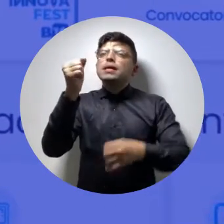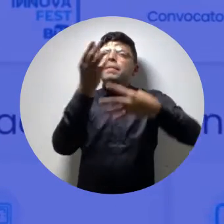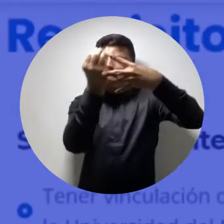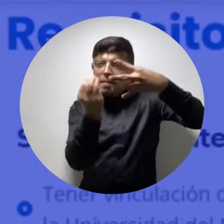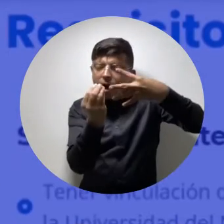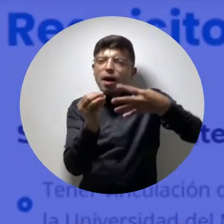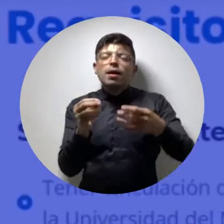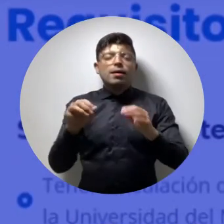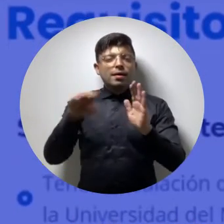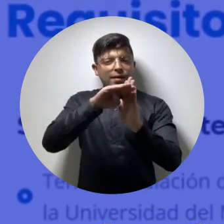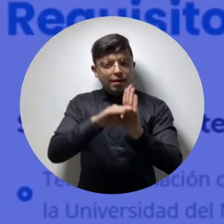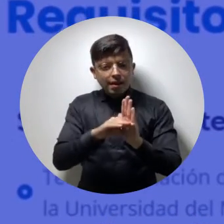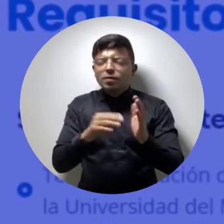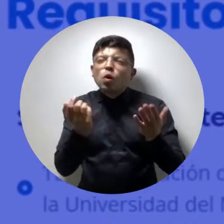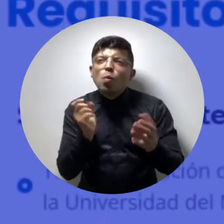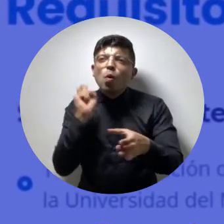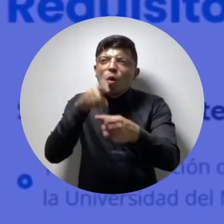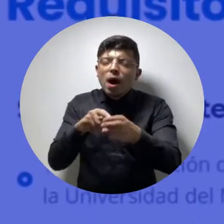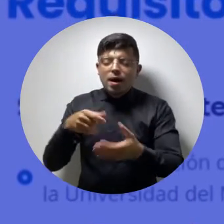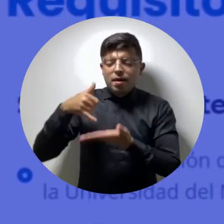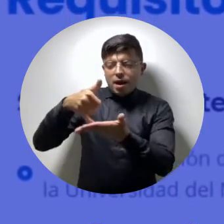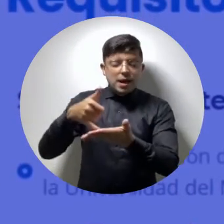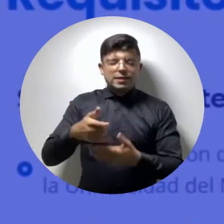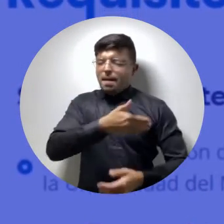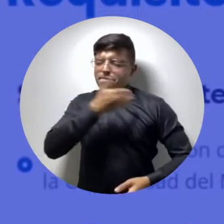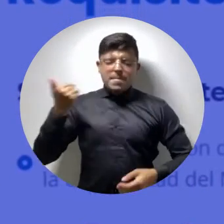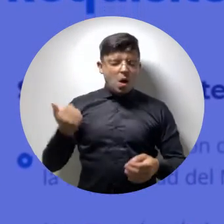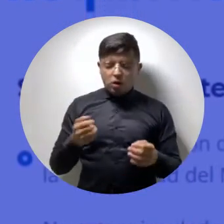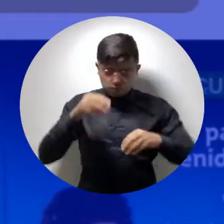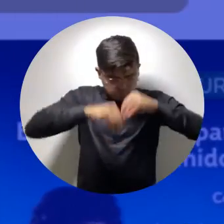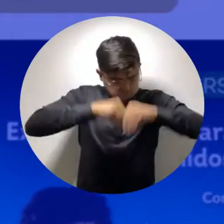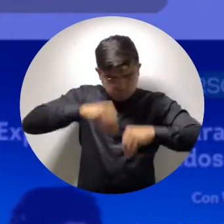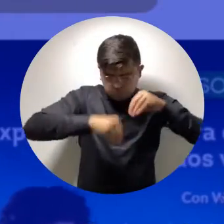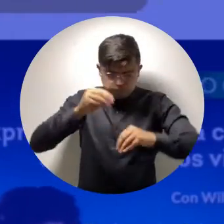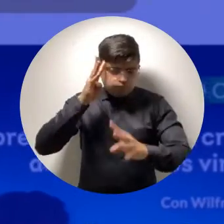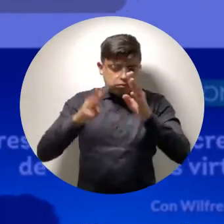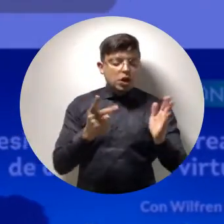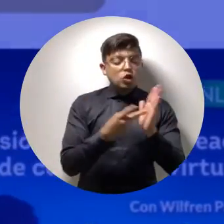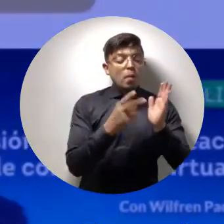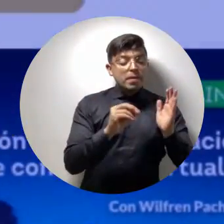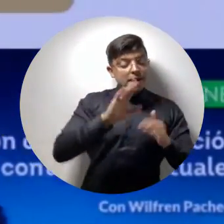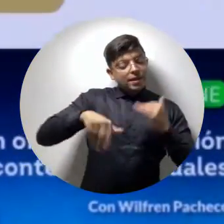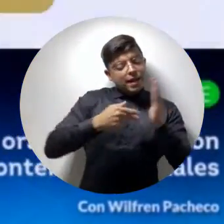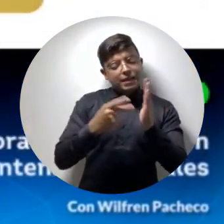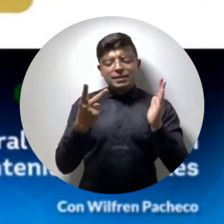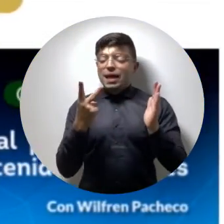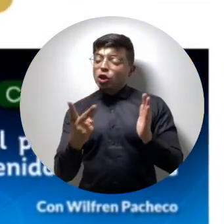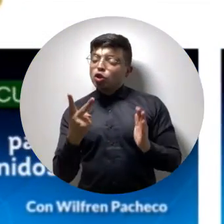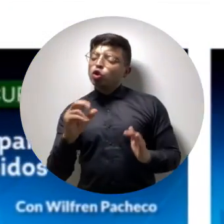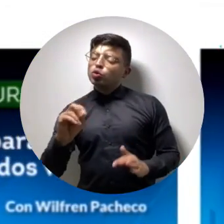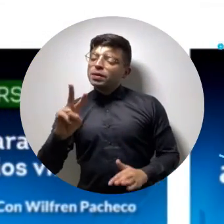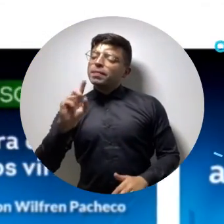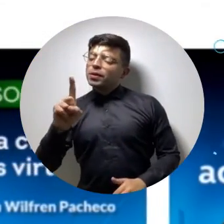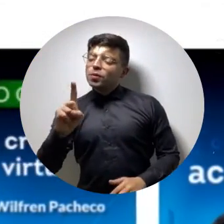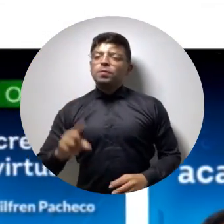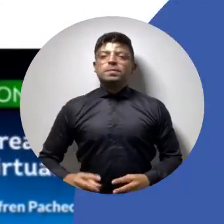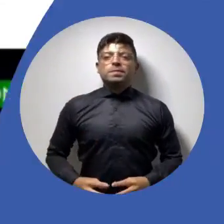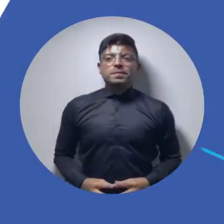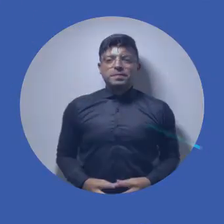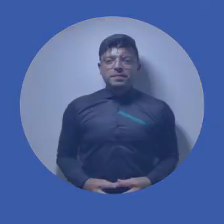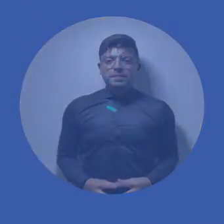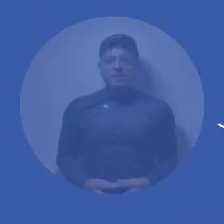las categorías, los requisitos y los premios para los mejores contenidos creados entre 2020 y 2021.